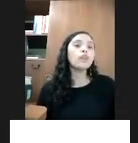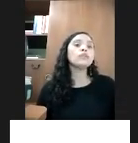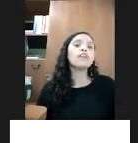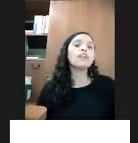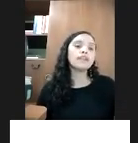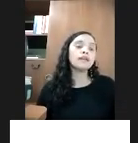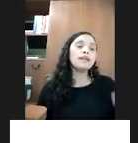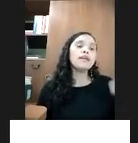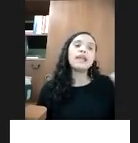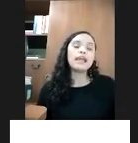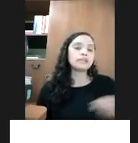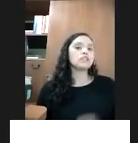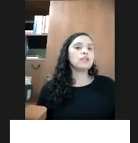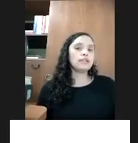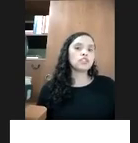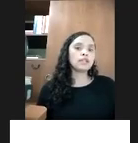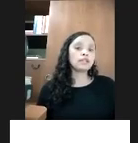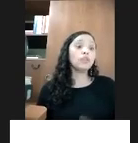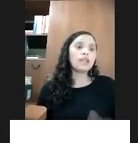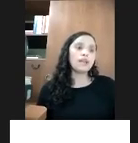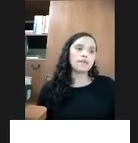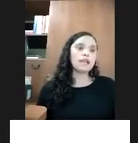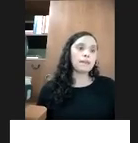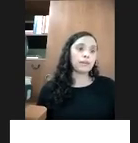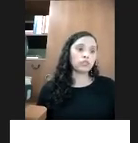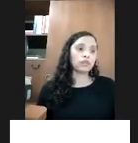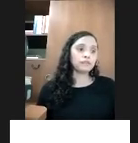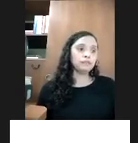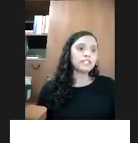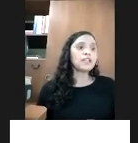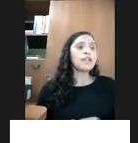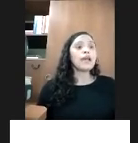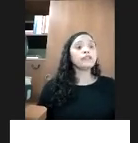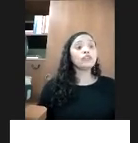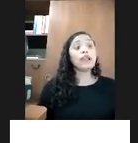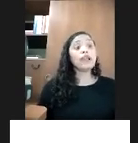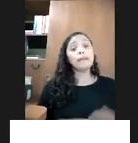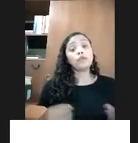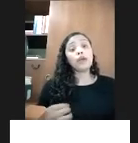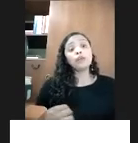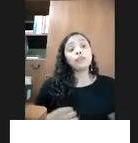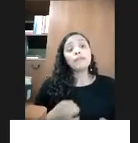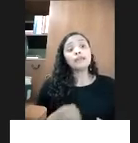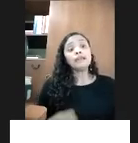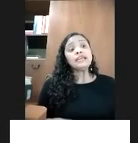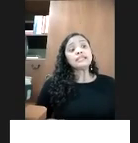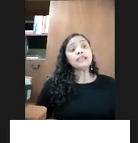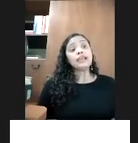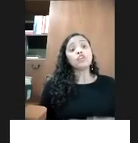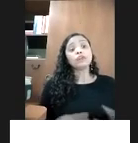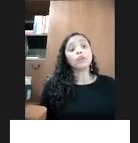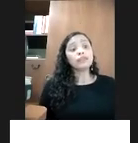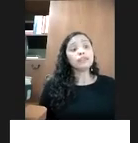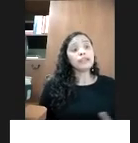estos datos afectan el acceso al derecho a la salud y a la vida de las personas, ¿sí? Entonces, les preguntábamos también si